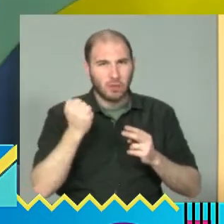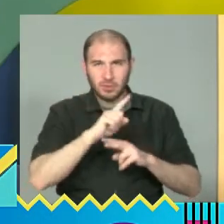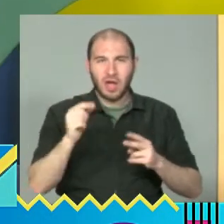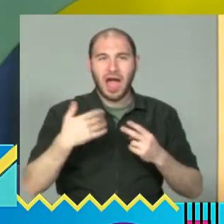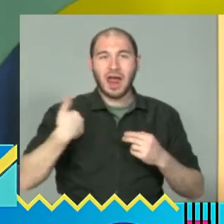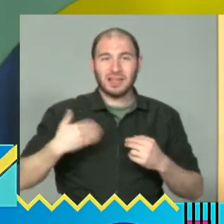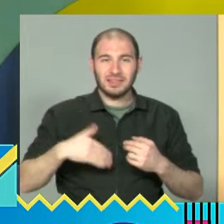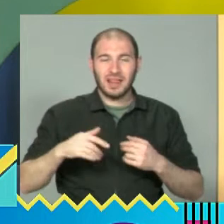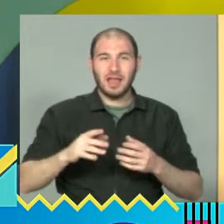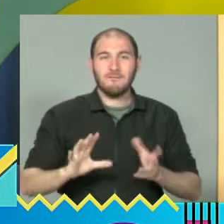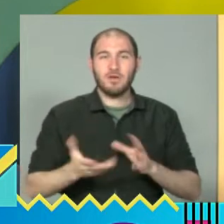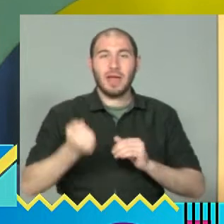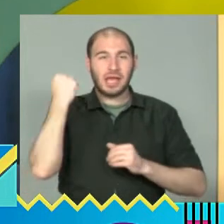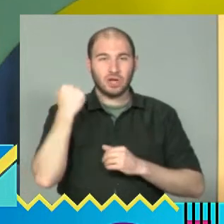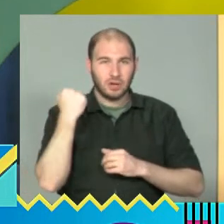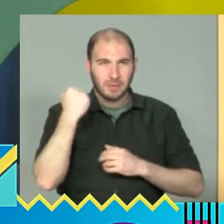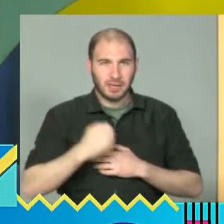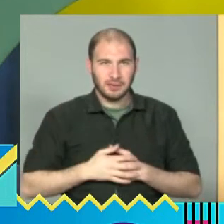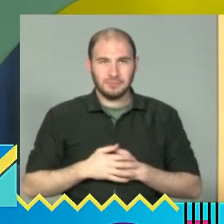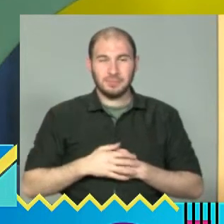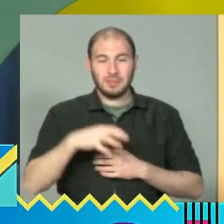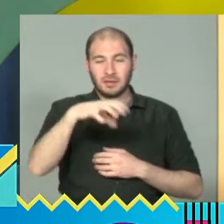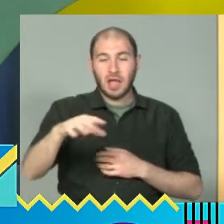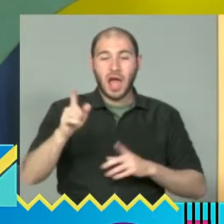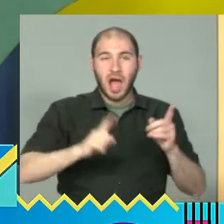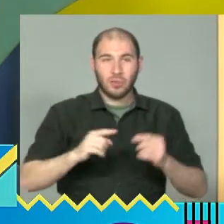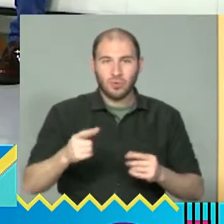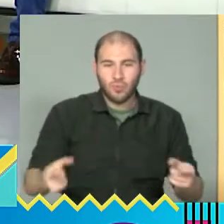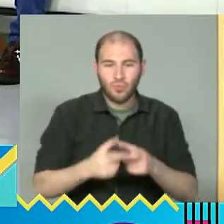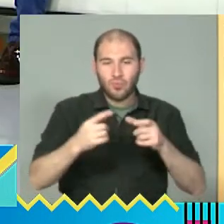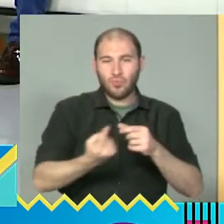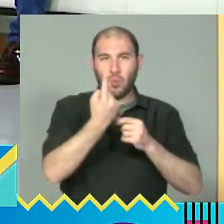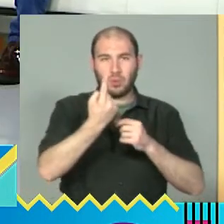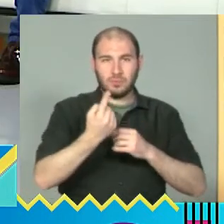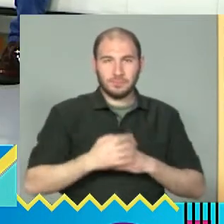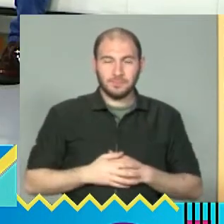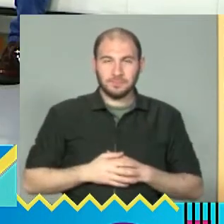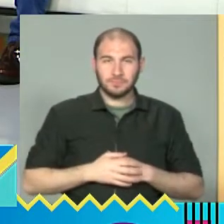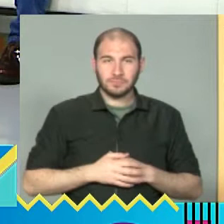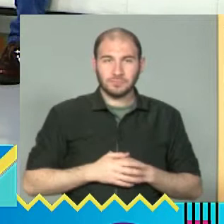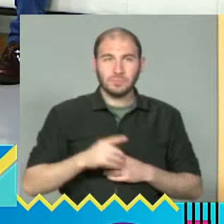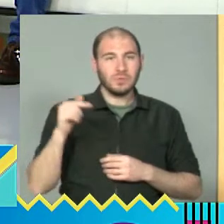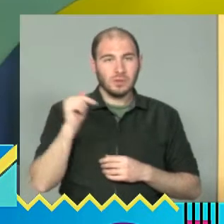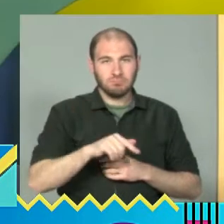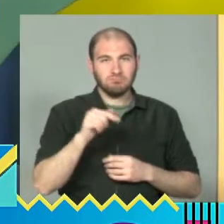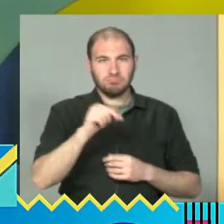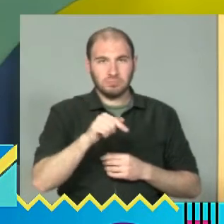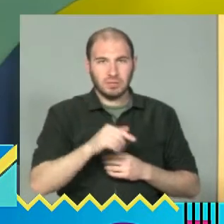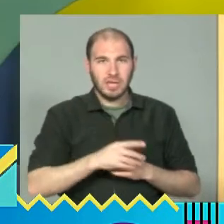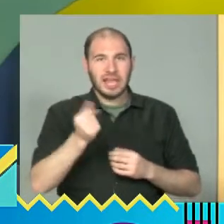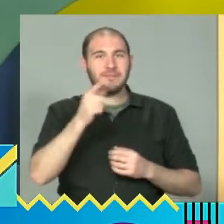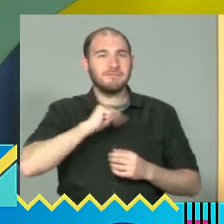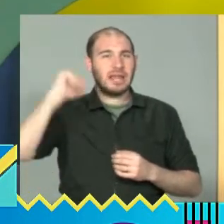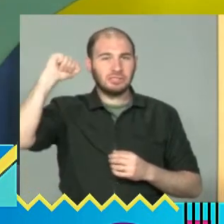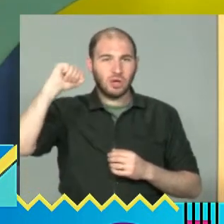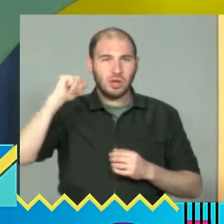tiene una estructura económica en ciertos sectores muy monopolizada, por lo cual vos tenés ahí una